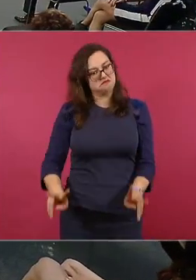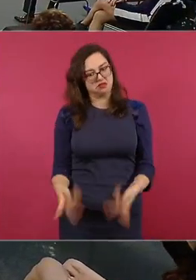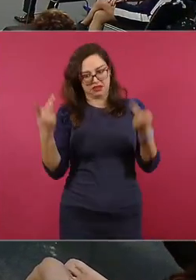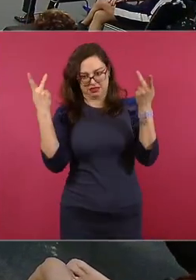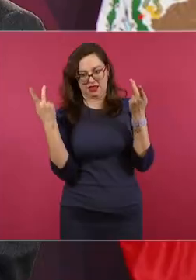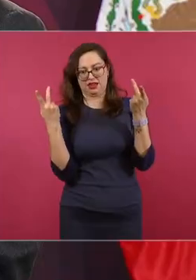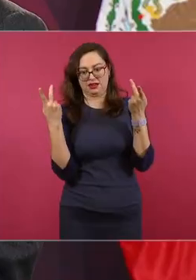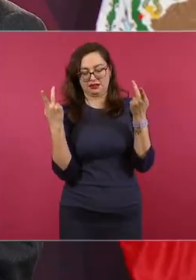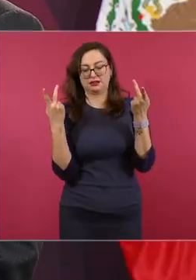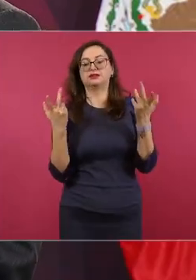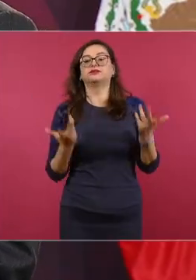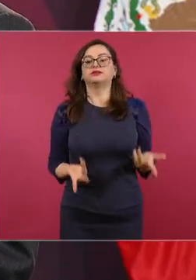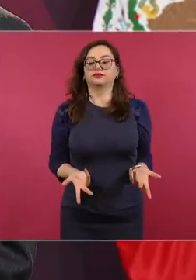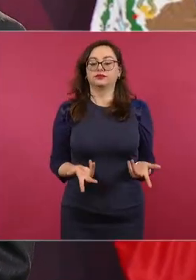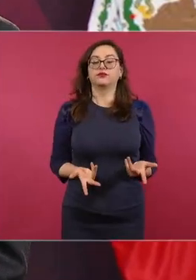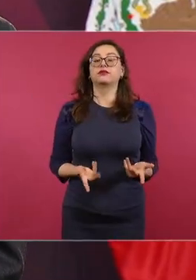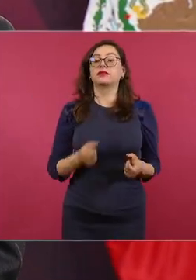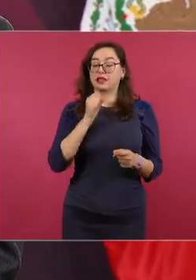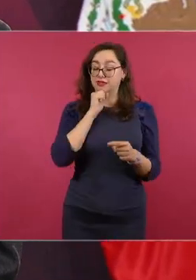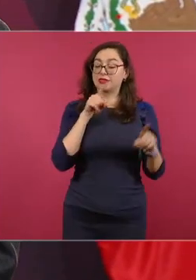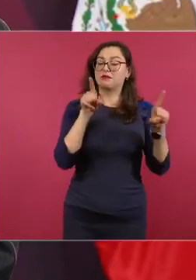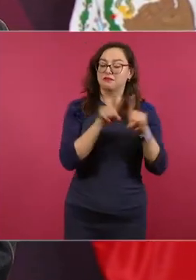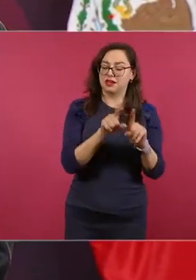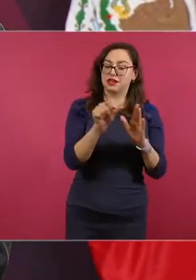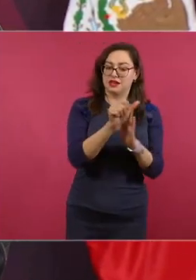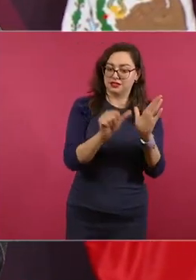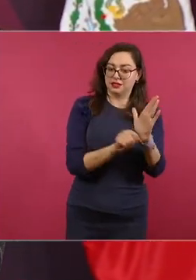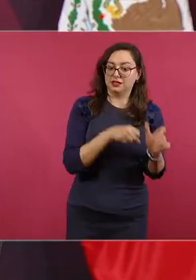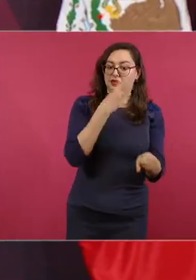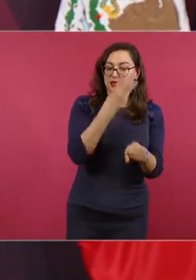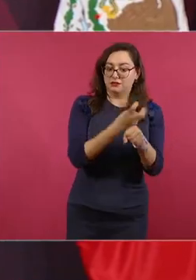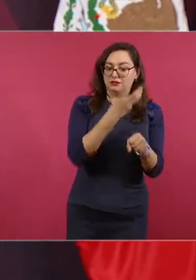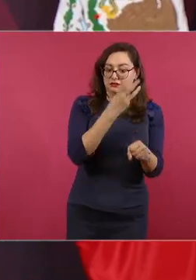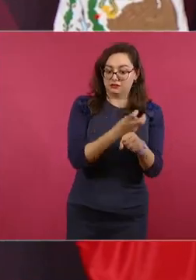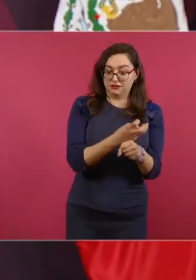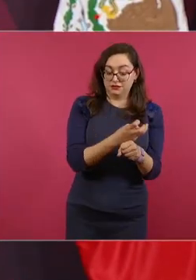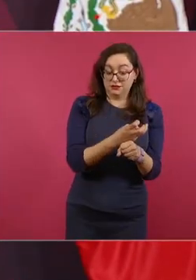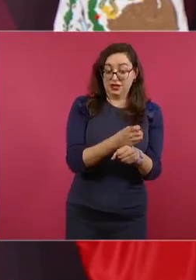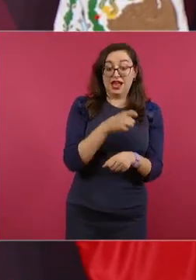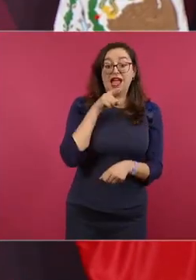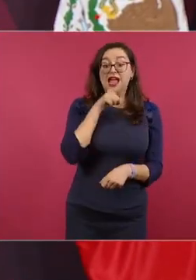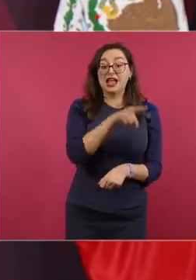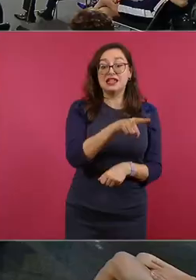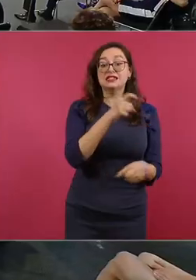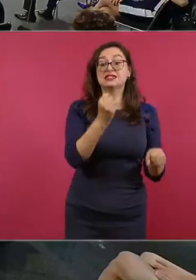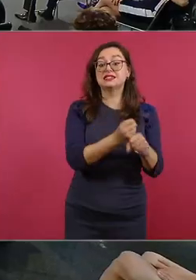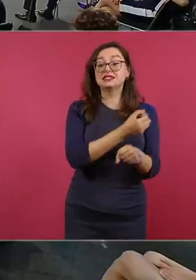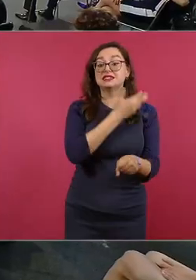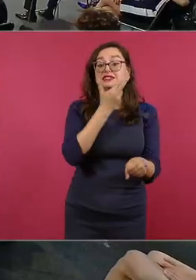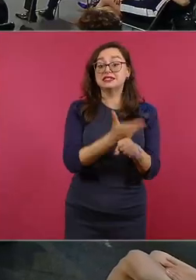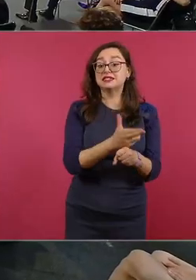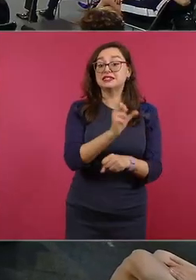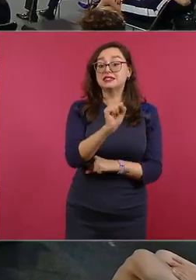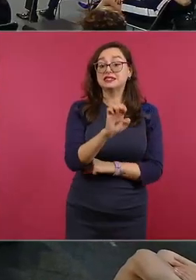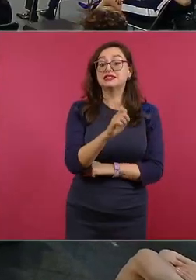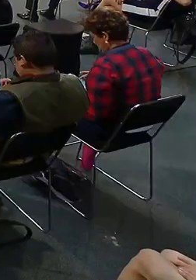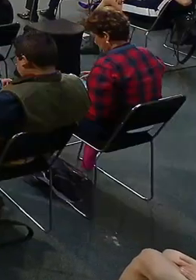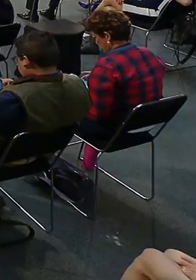Salinas reformó el artículo tercero siendo secretario de Educación